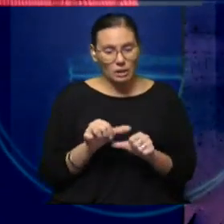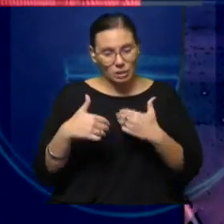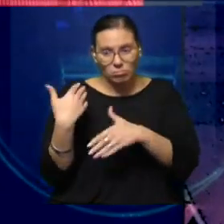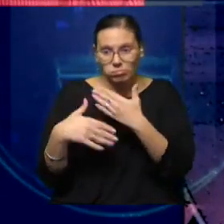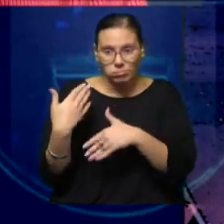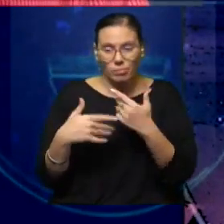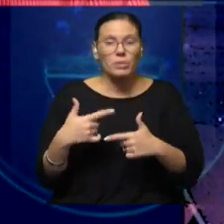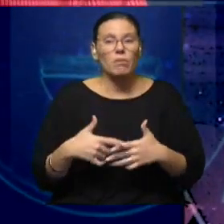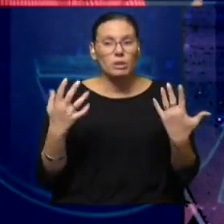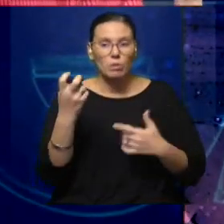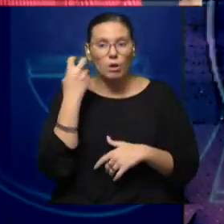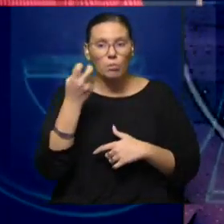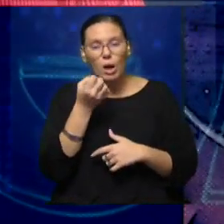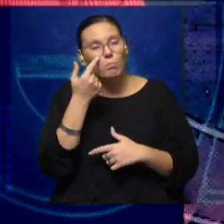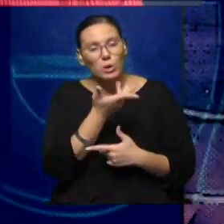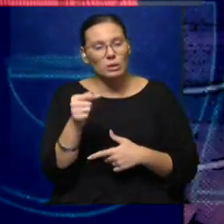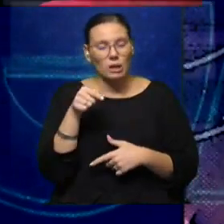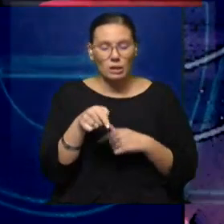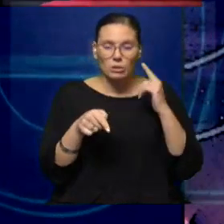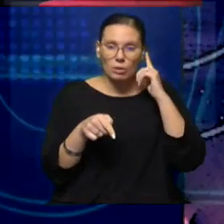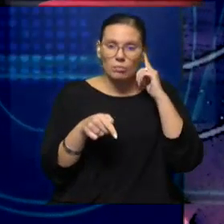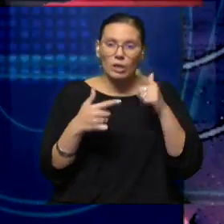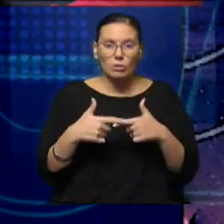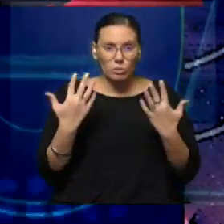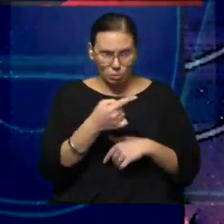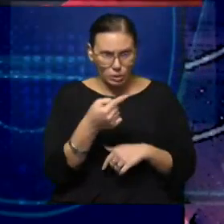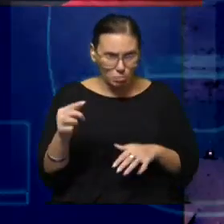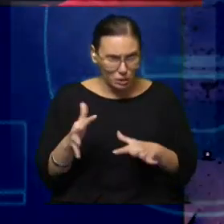Y el festival busca destacar un poco eso. Es un festival como de una semana más o